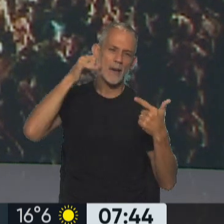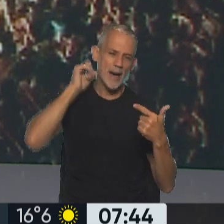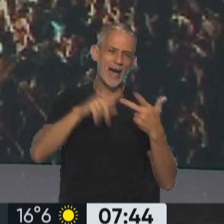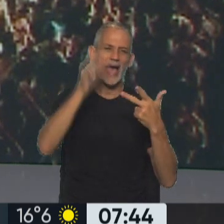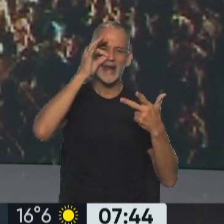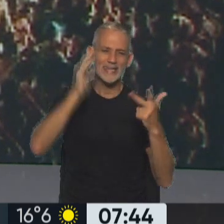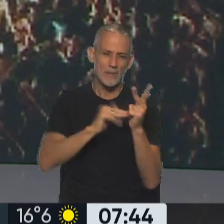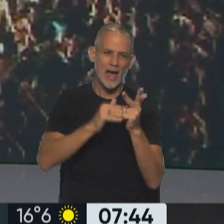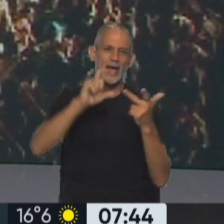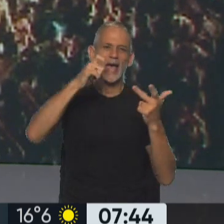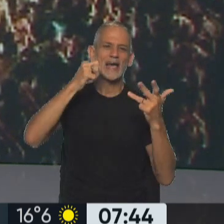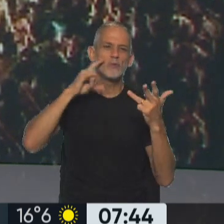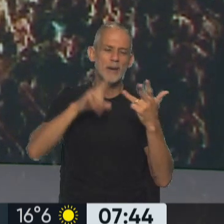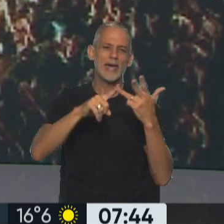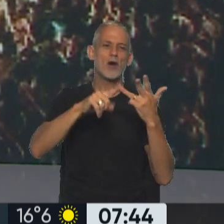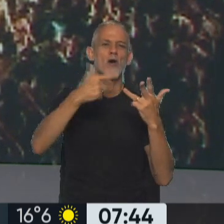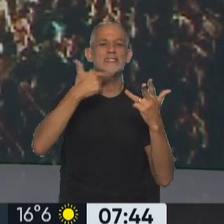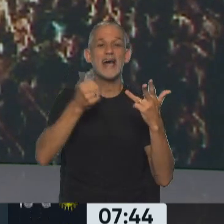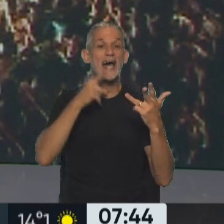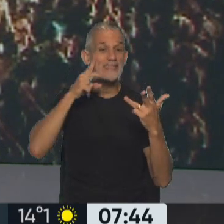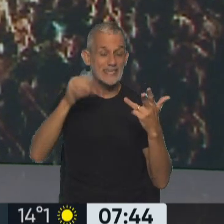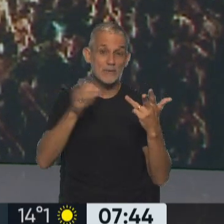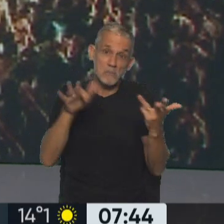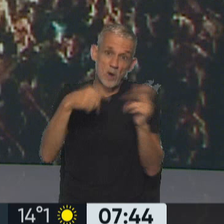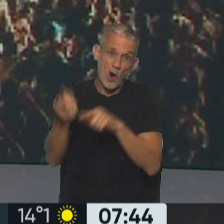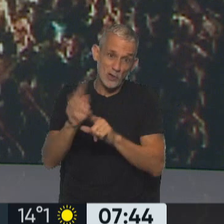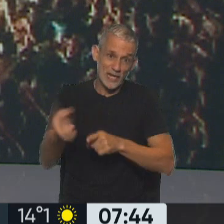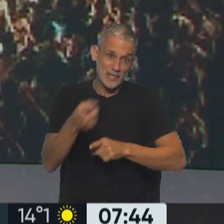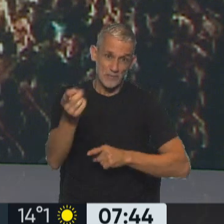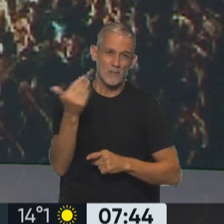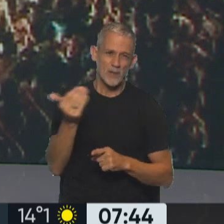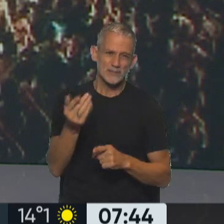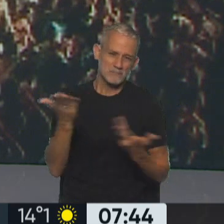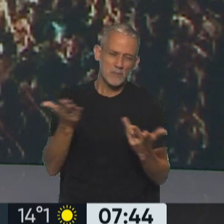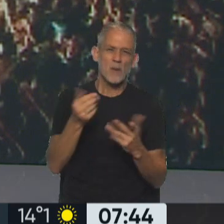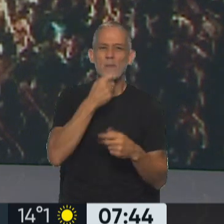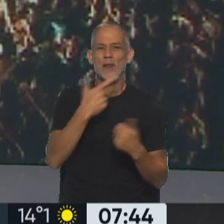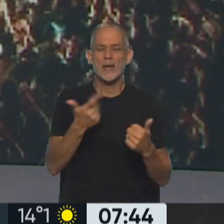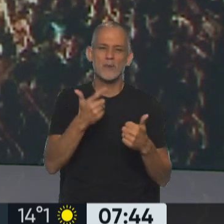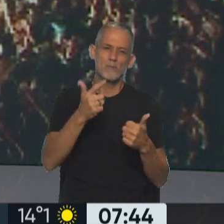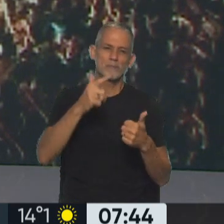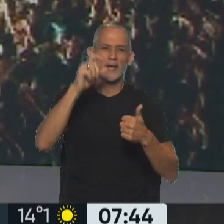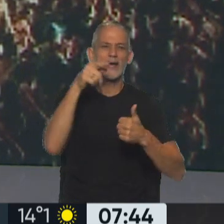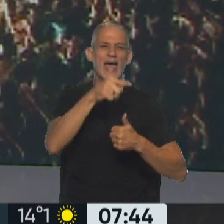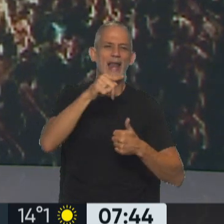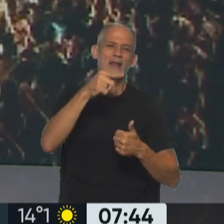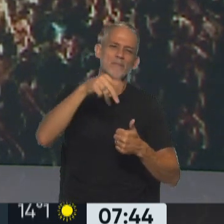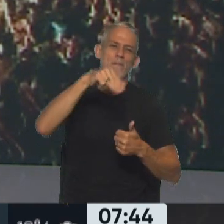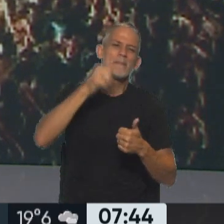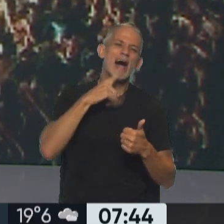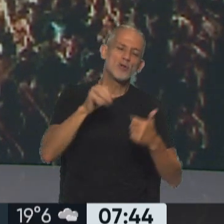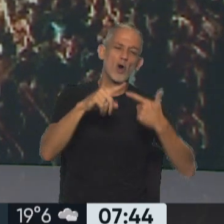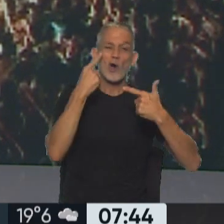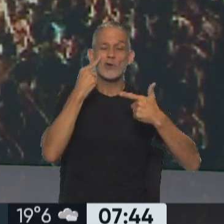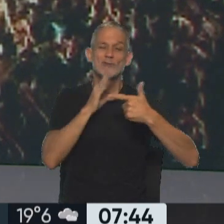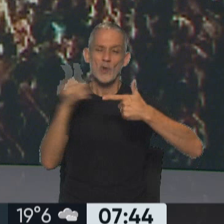Blanca, Catupé, Cueruca, Sativa. Podés tener otras también que representan al rock indie, como El Mató, Conociendo Rusia. ¿Te